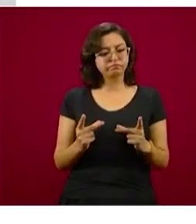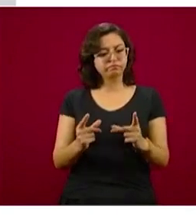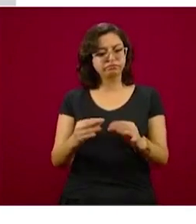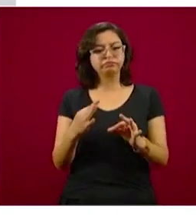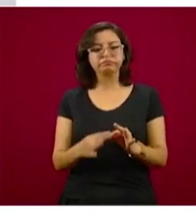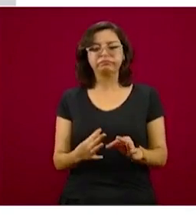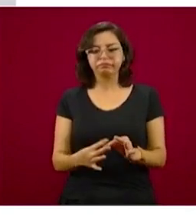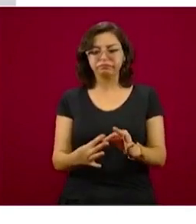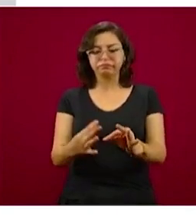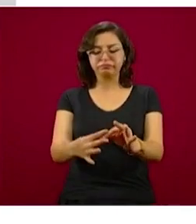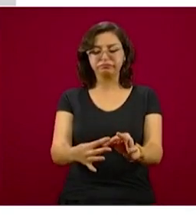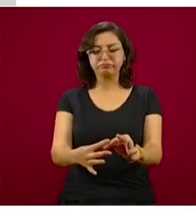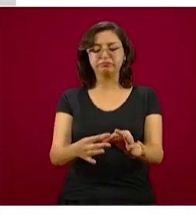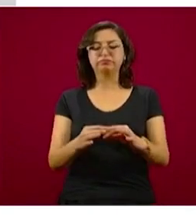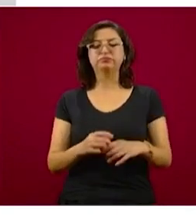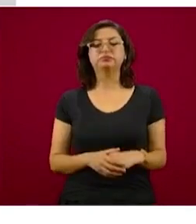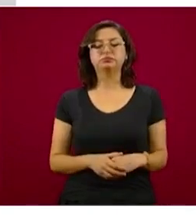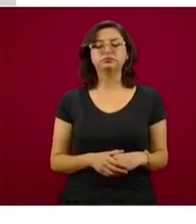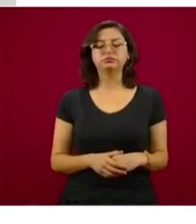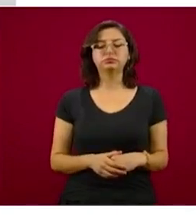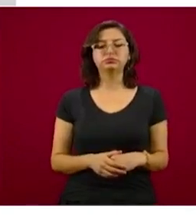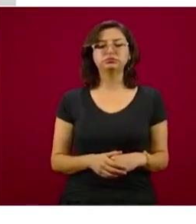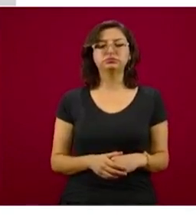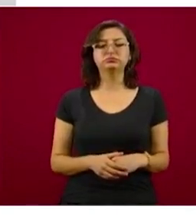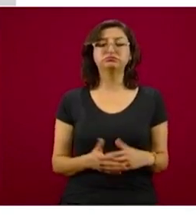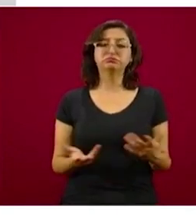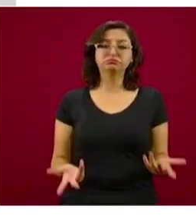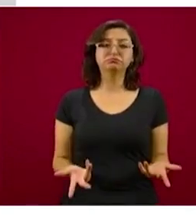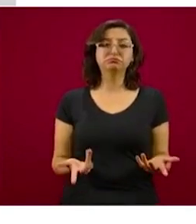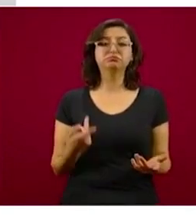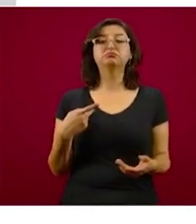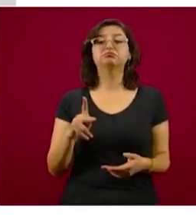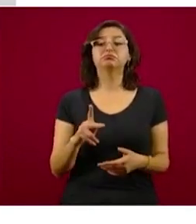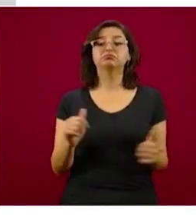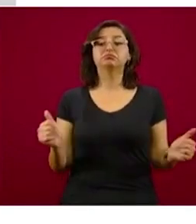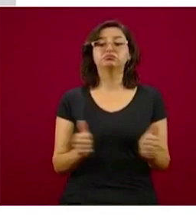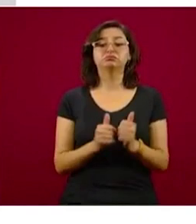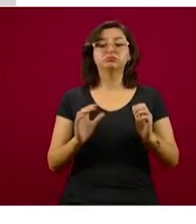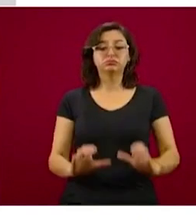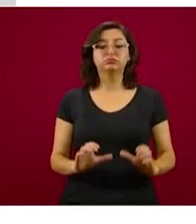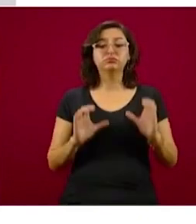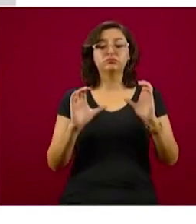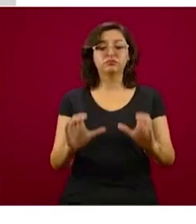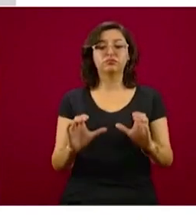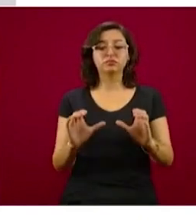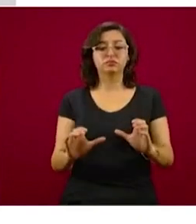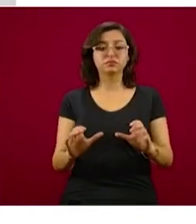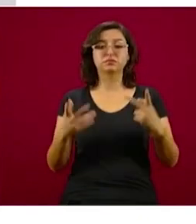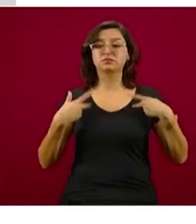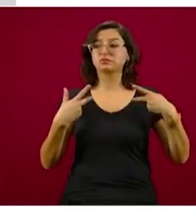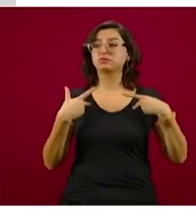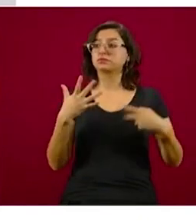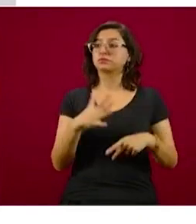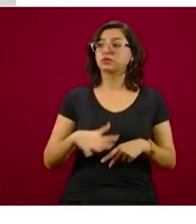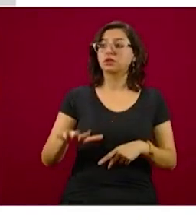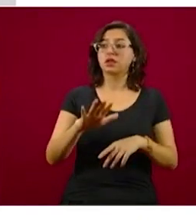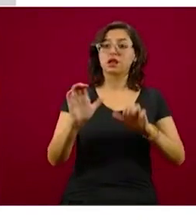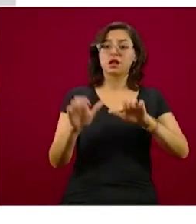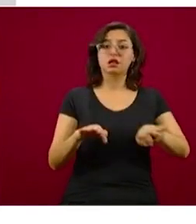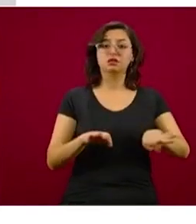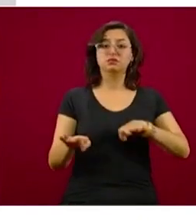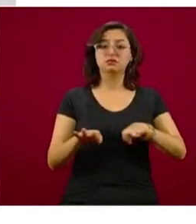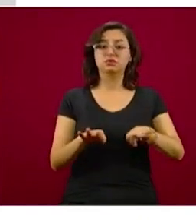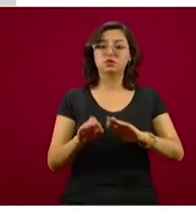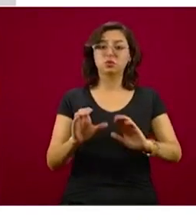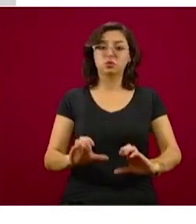sea cuidadosa de la salud de los trabajadores y que